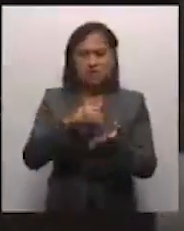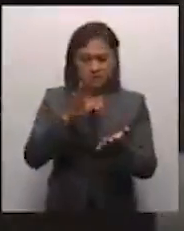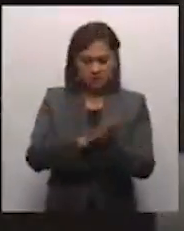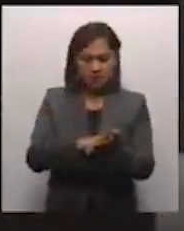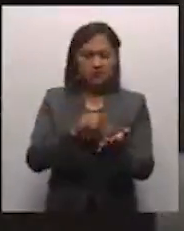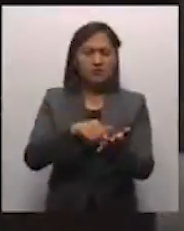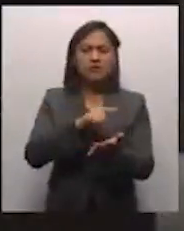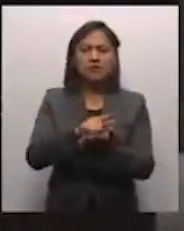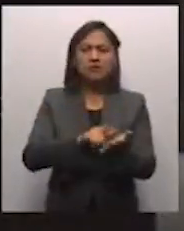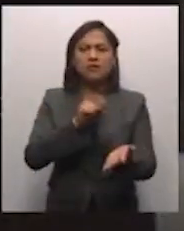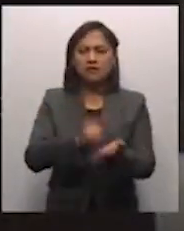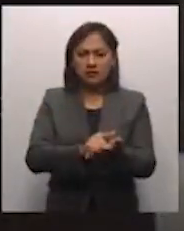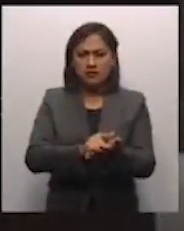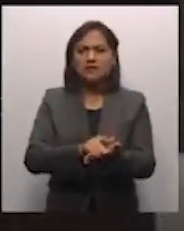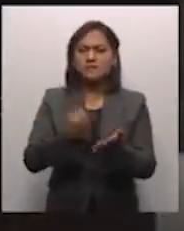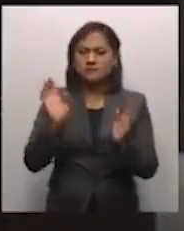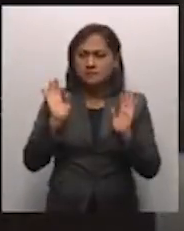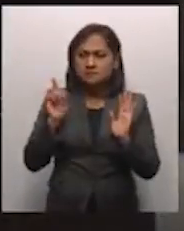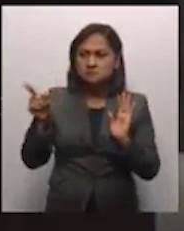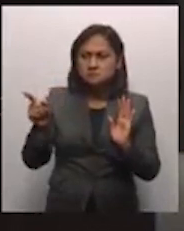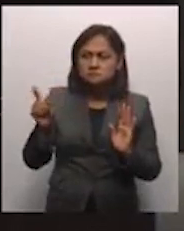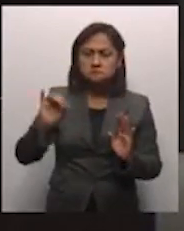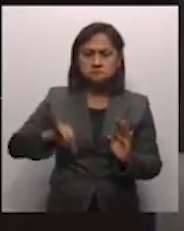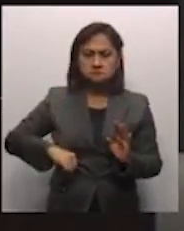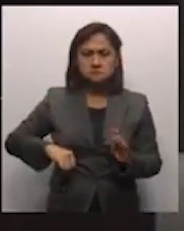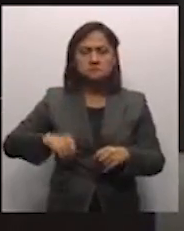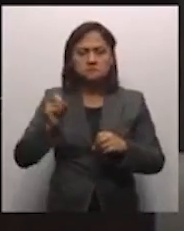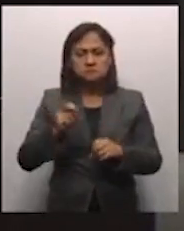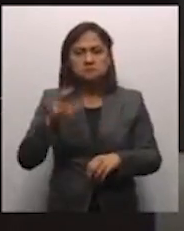Y a través del voto de la gente, nosotros decíamos sin ninguna firma,